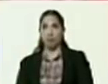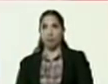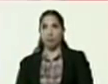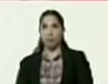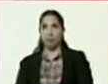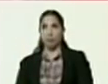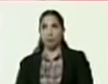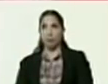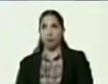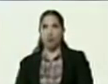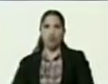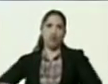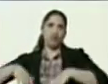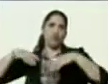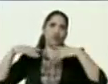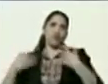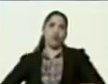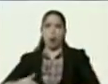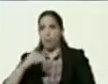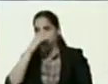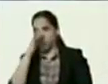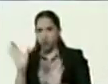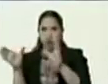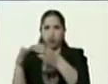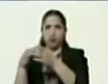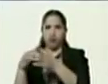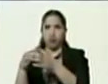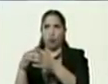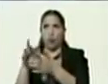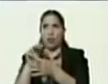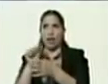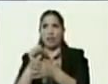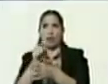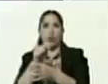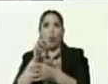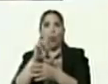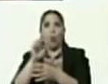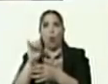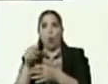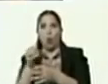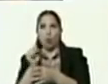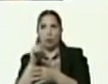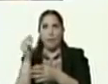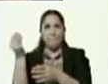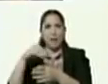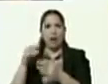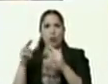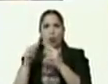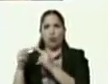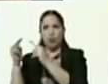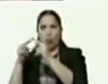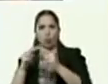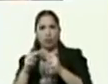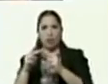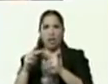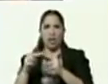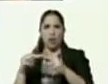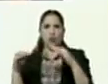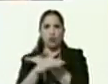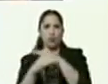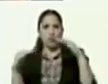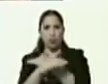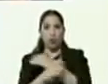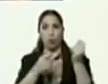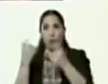Es más eres de los paramilitares del grupo de los rastrojos quienes más conocen de las rutas del contrabando y del